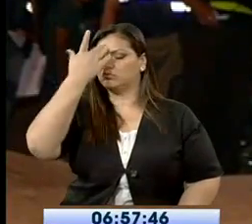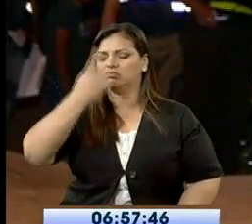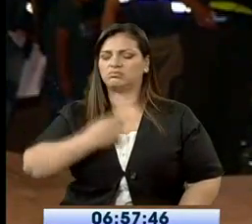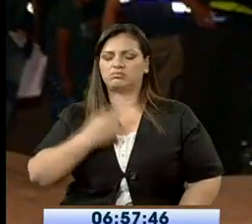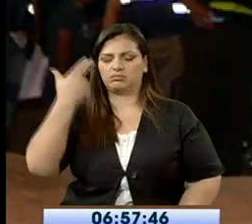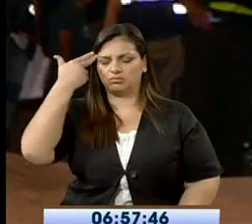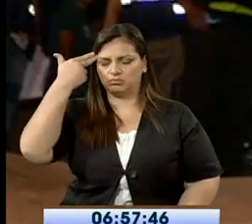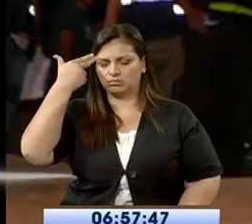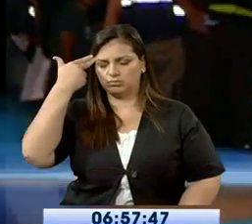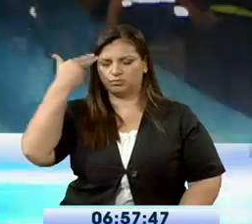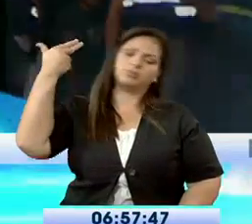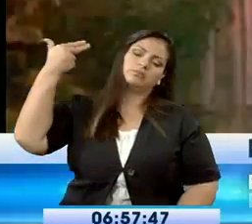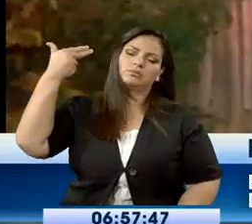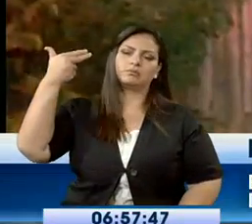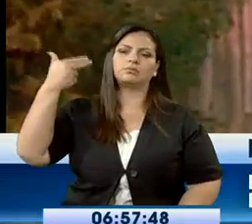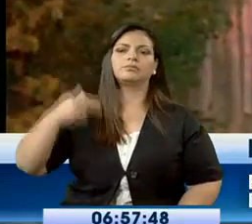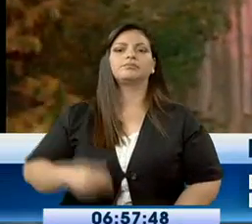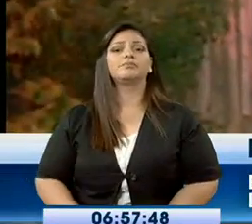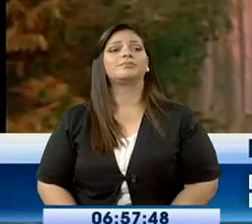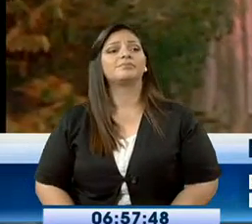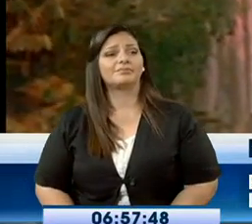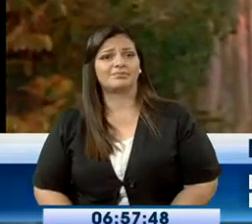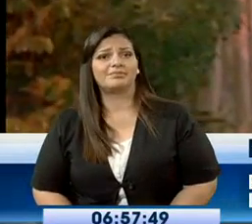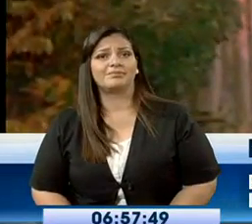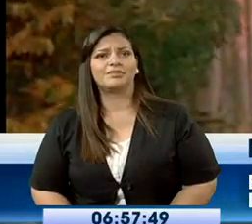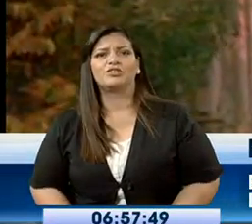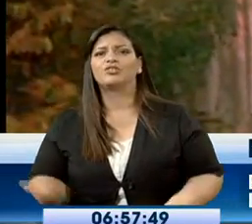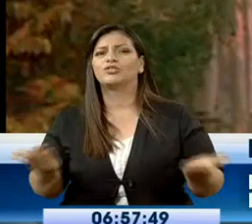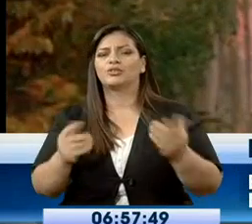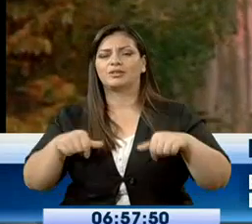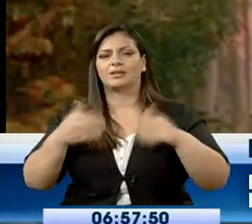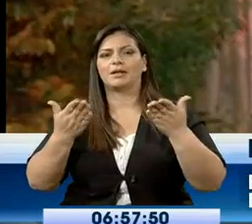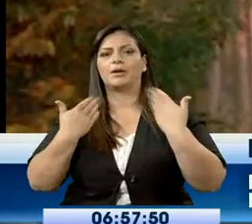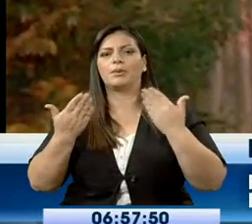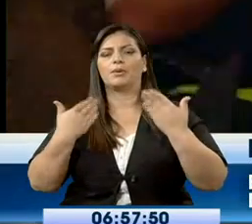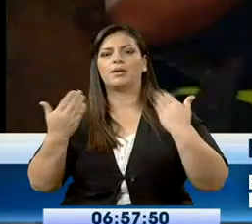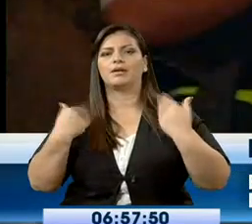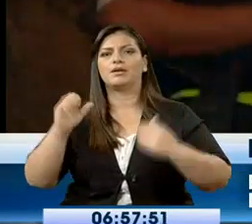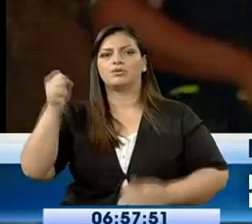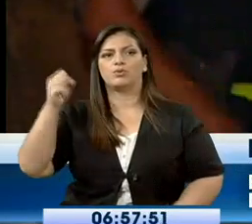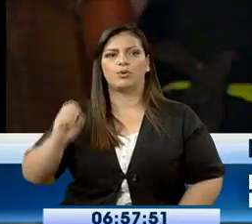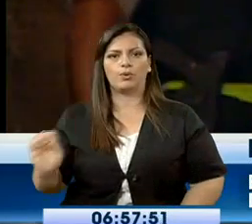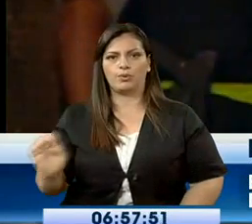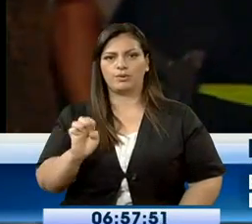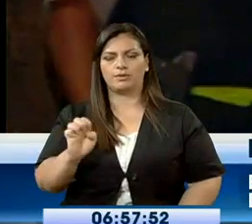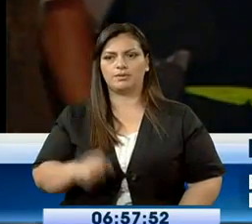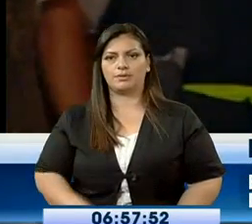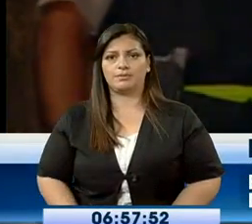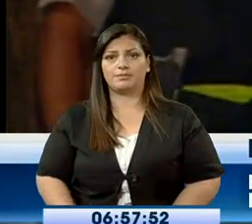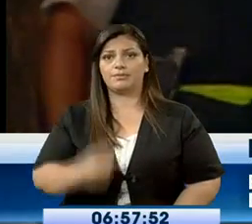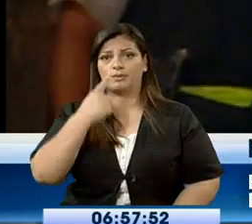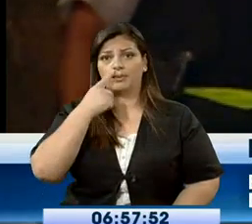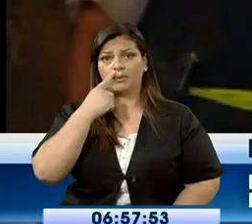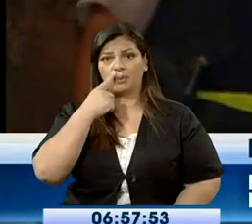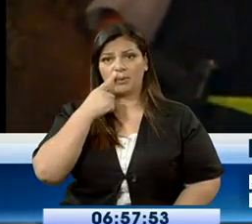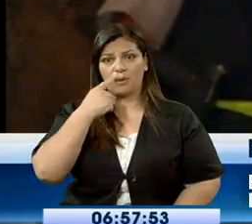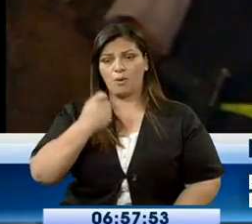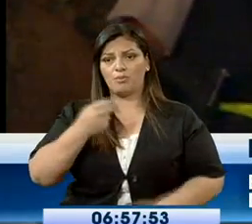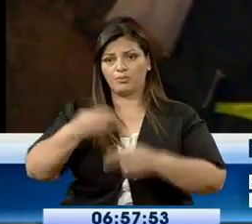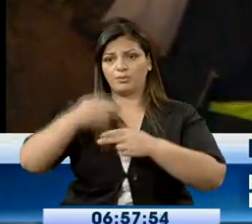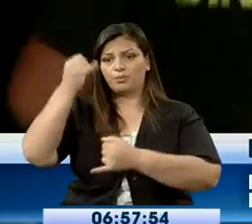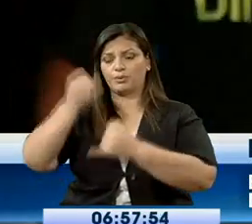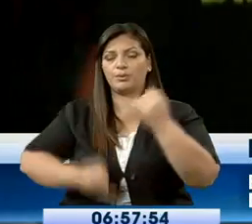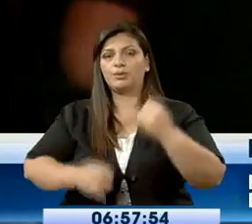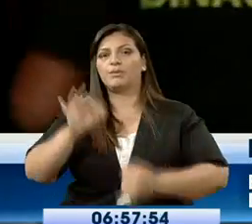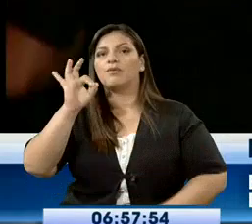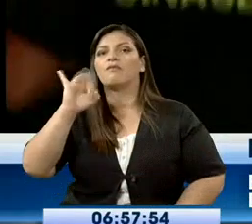Poli Figueroa, de 32 años, acabó con su vida de un disparo en la cabeza mientras festejaba el cumpleaños de su